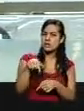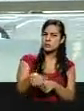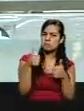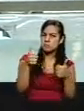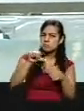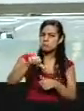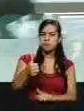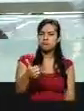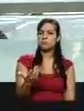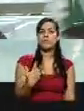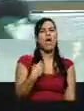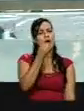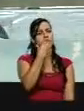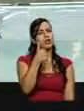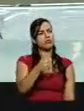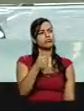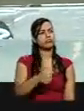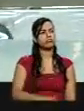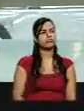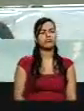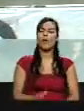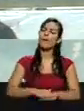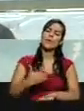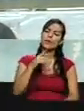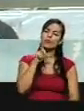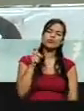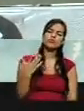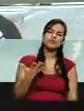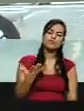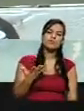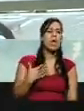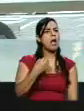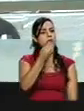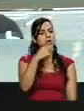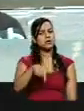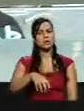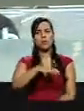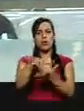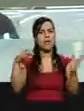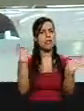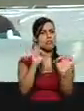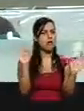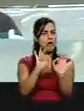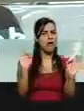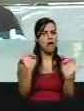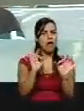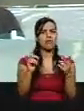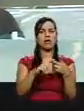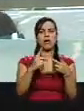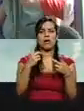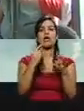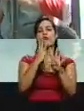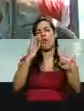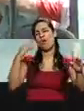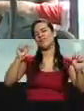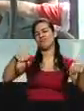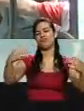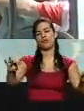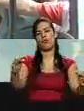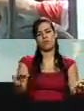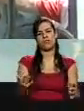yo lo veo bien. ¿Por qué? Bueno, porque no ha habido ninguna dificultad, no hay. Hay mucha cola, sí,